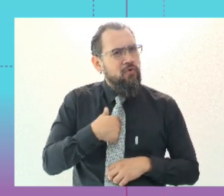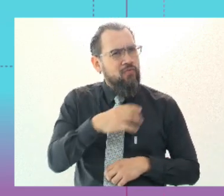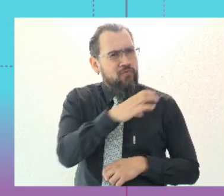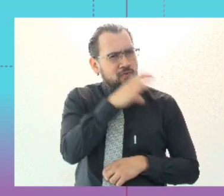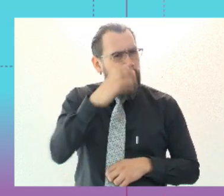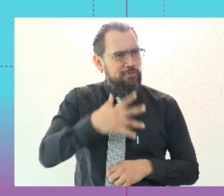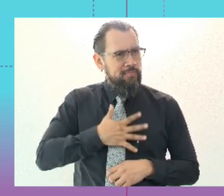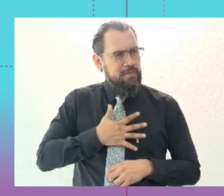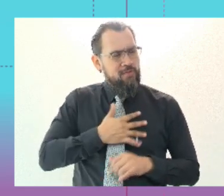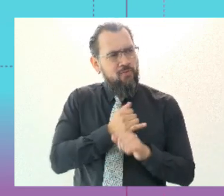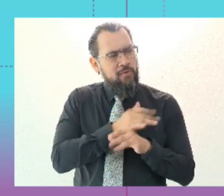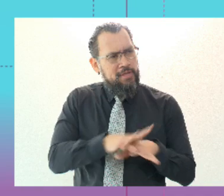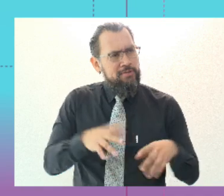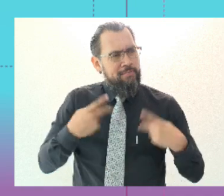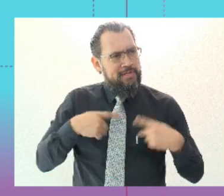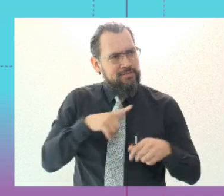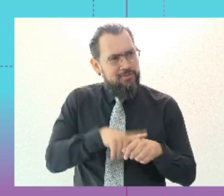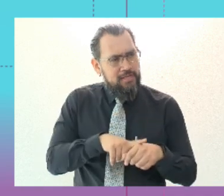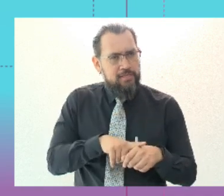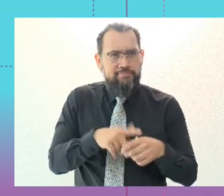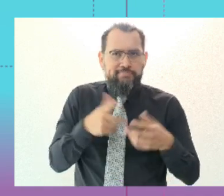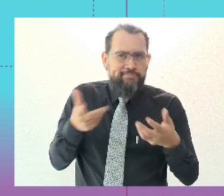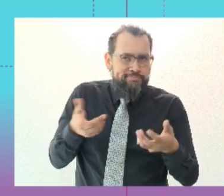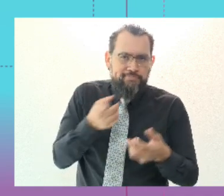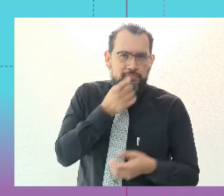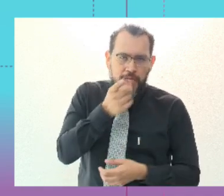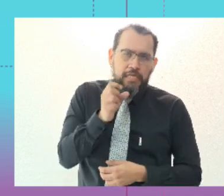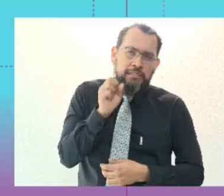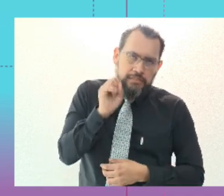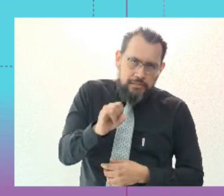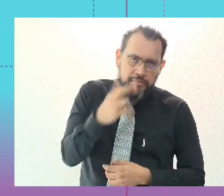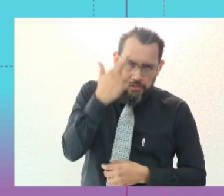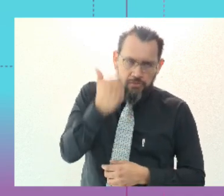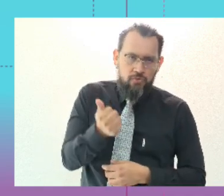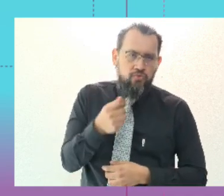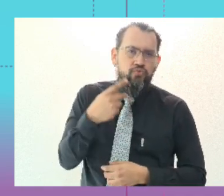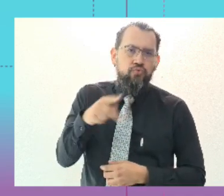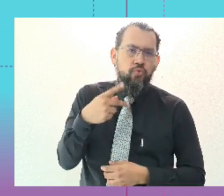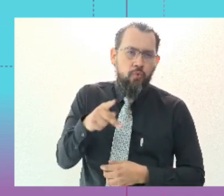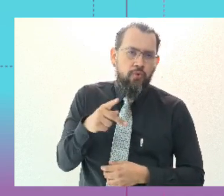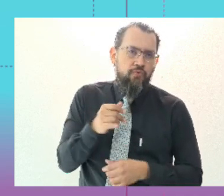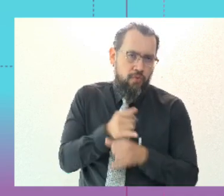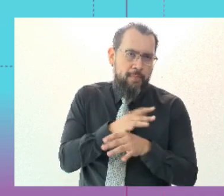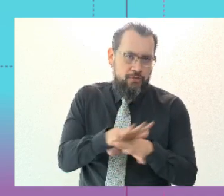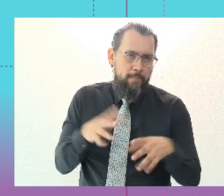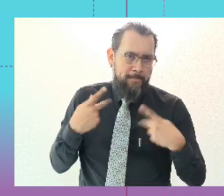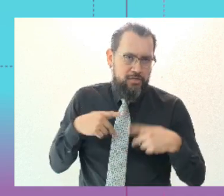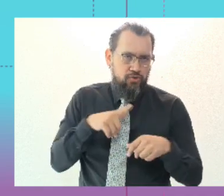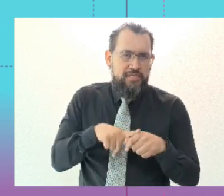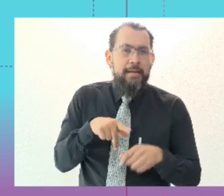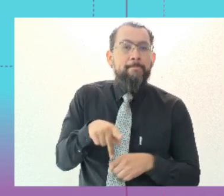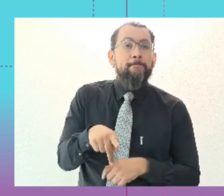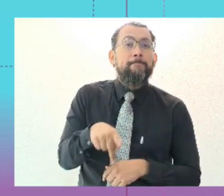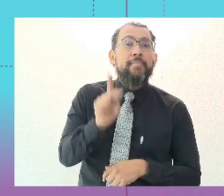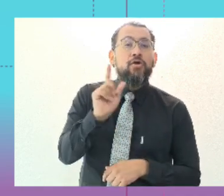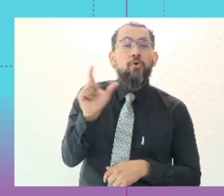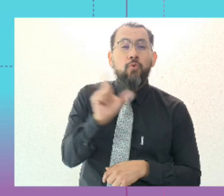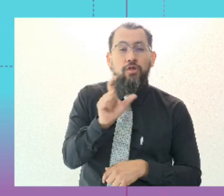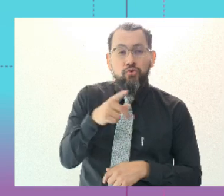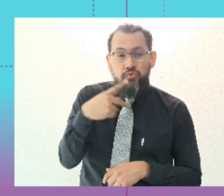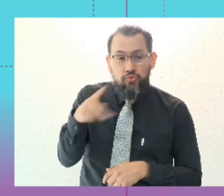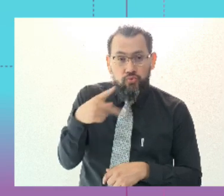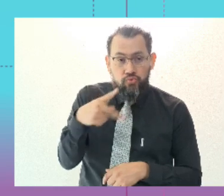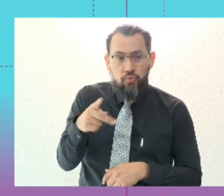dato personal? La explicación era sencilla, es decir, sí es un dato personal, no cabe duda, pero al decidir ser servidor